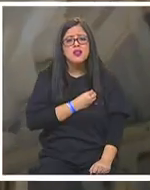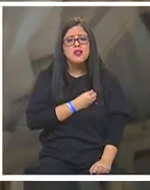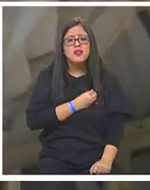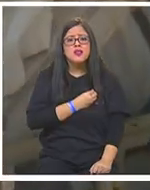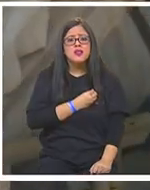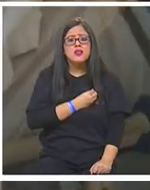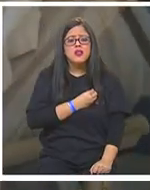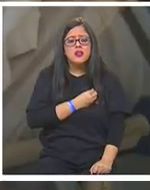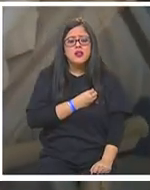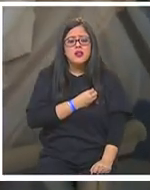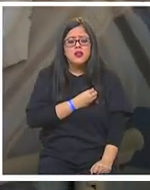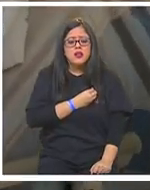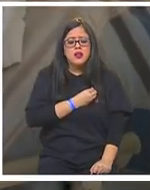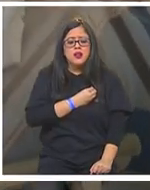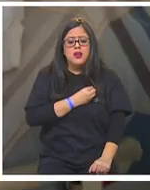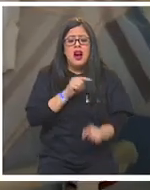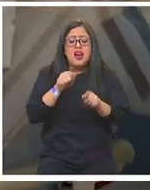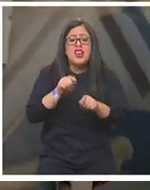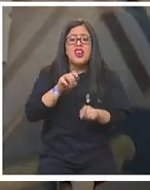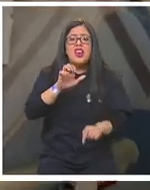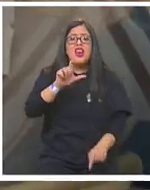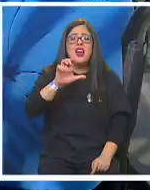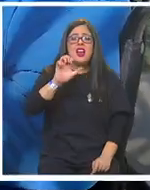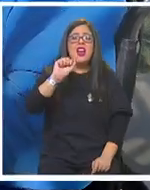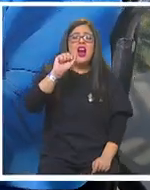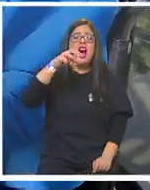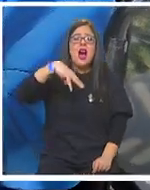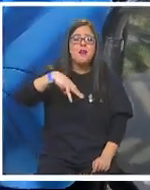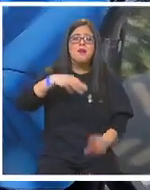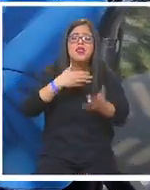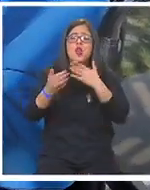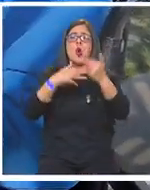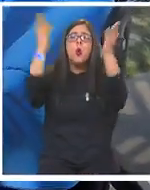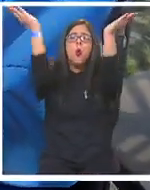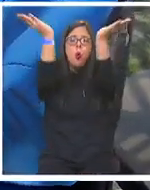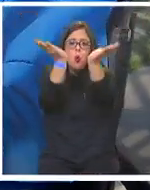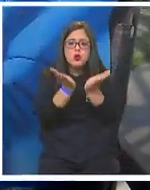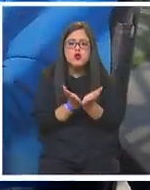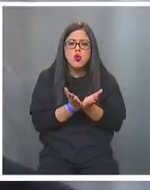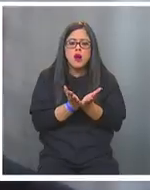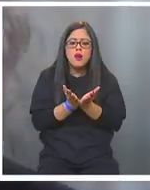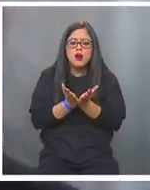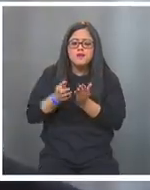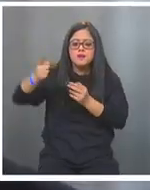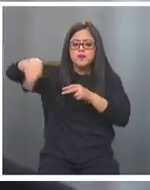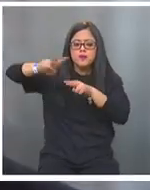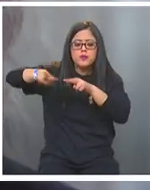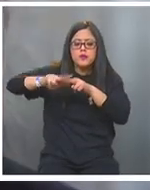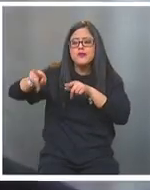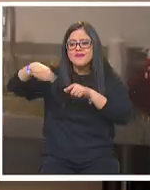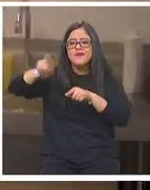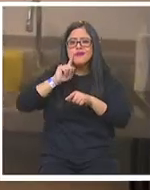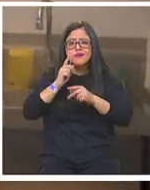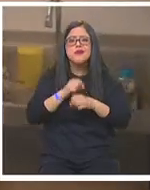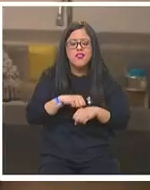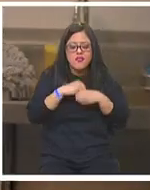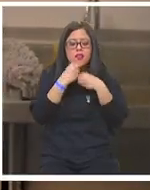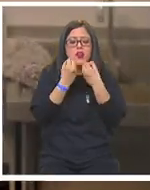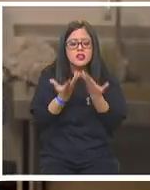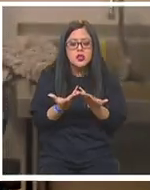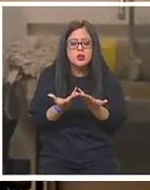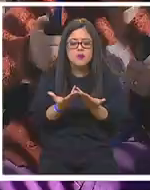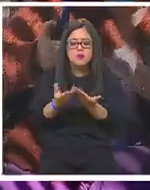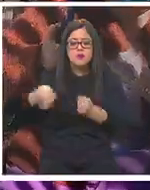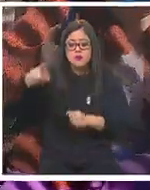Está en el Elian de Huachuraba. Ellas lo que hacen, su labor, yo creo que tienen vocación.